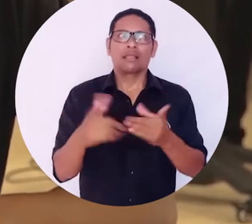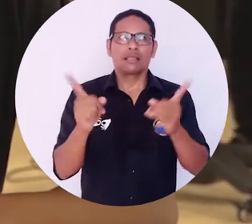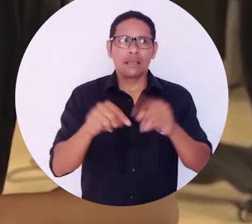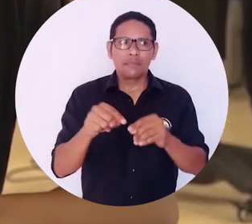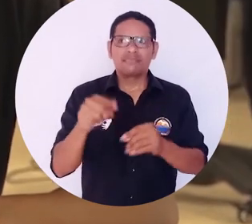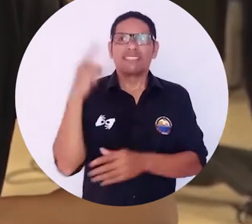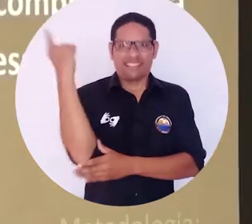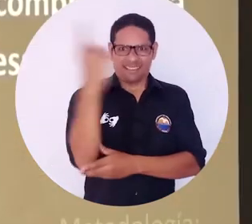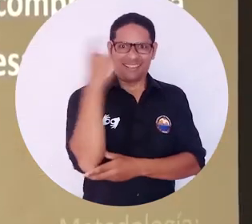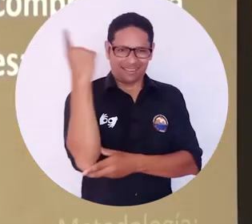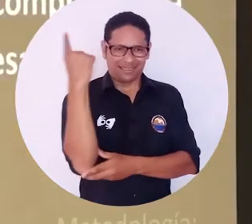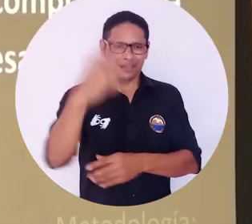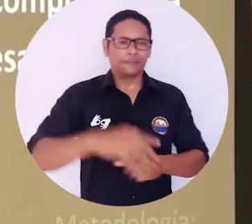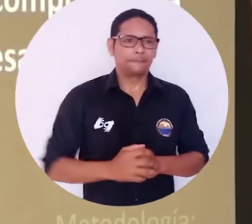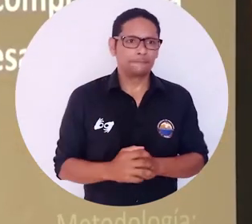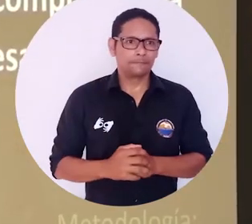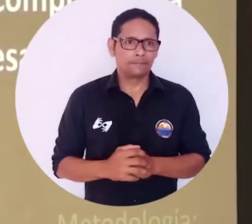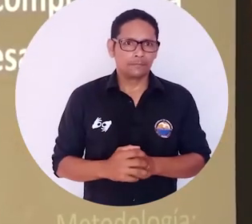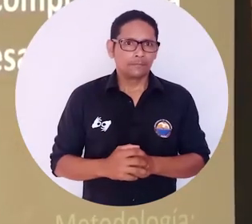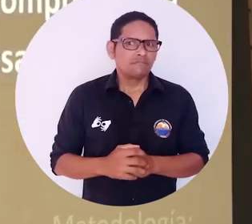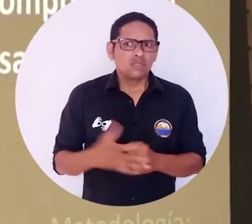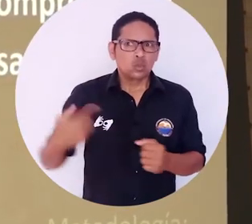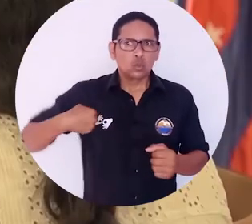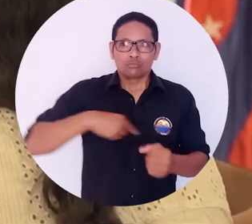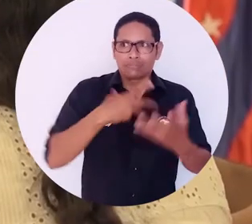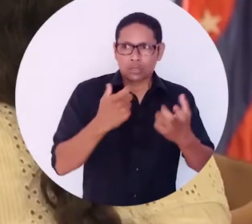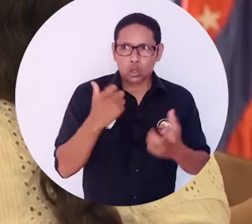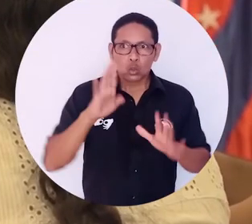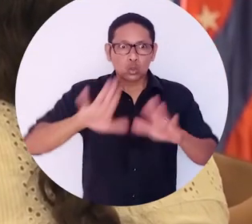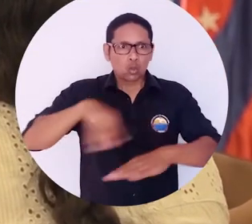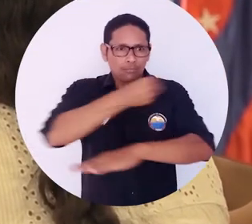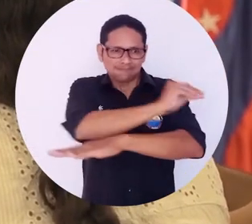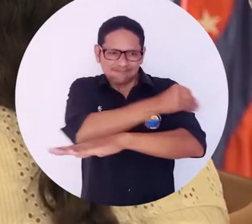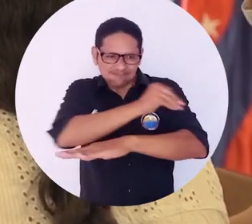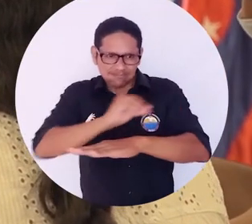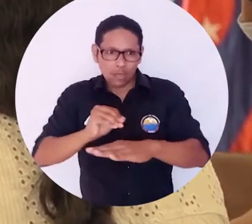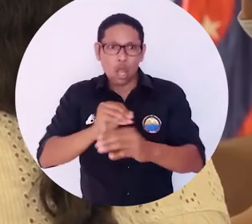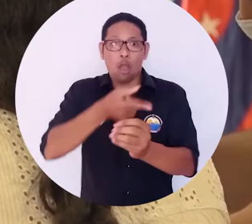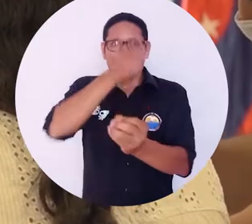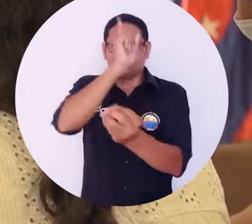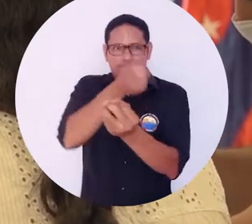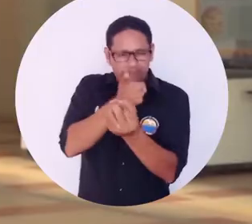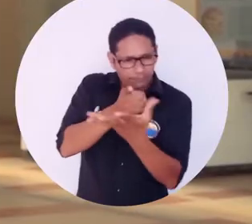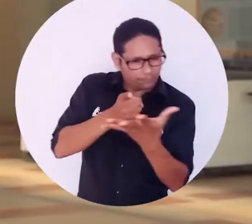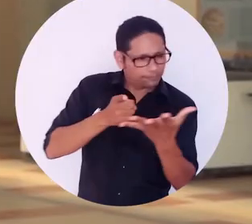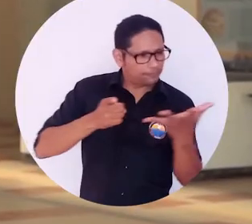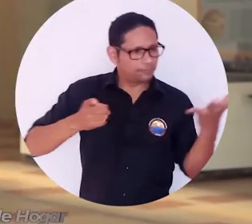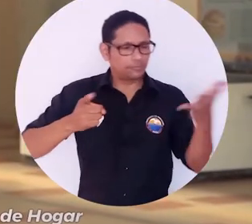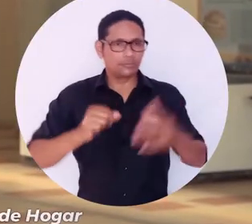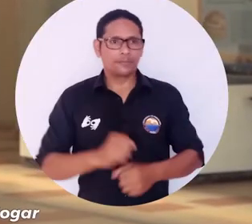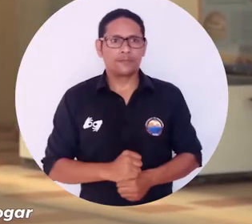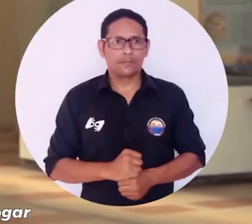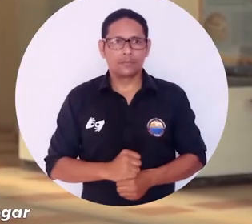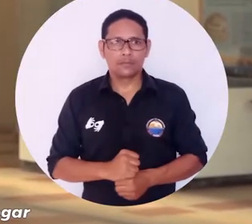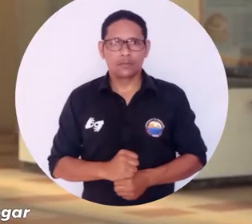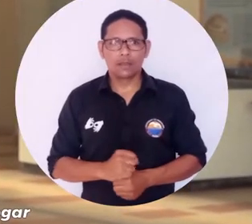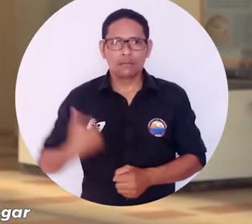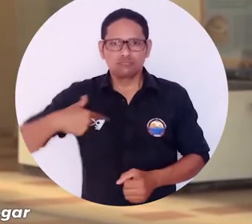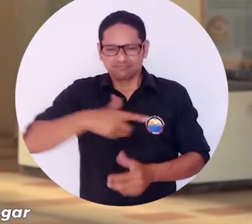nivel general. La idea es poder construir esta política de pluridiversidad. Planteamos